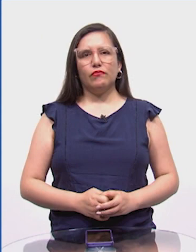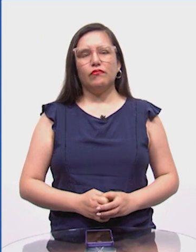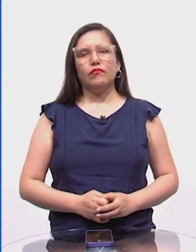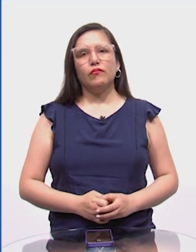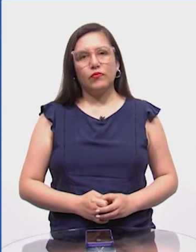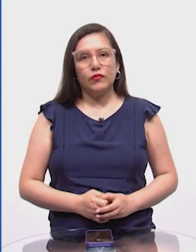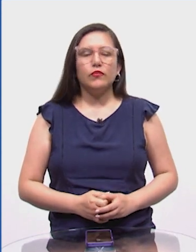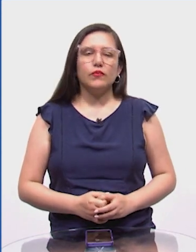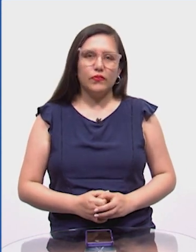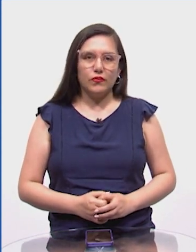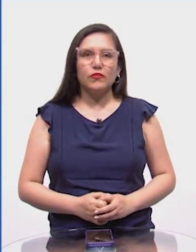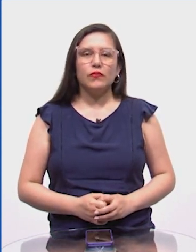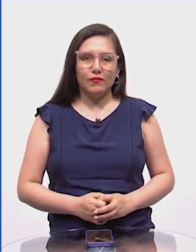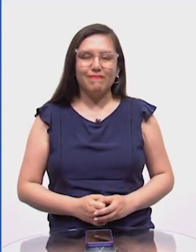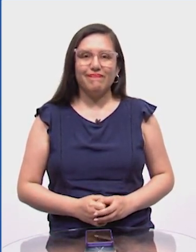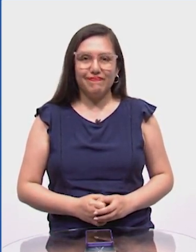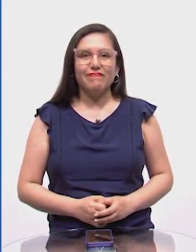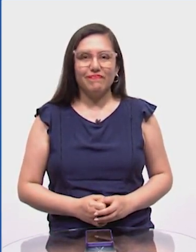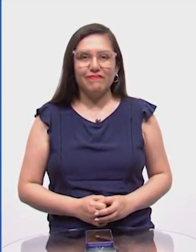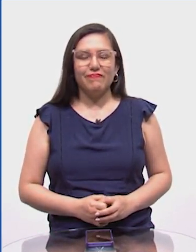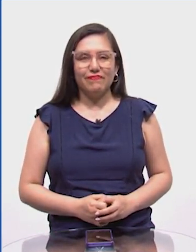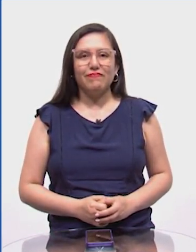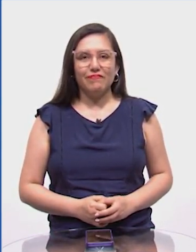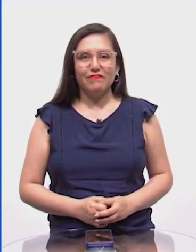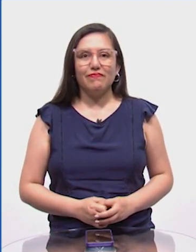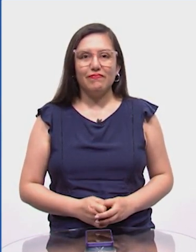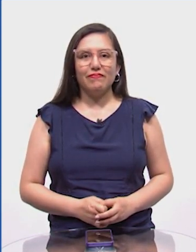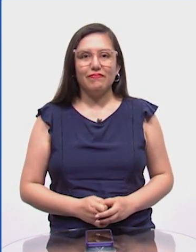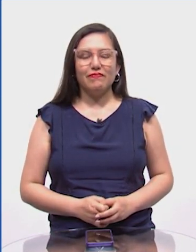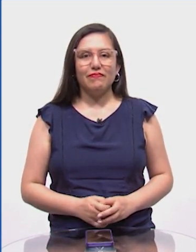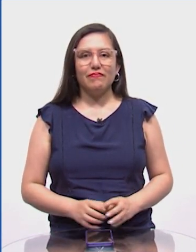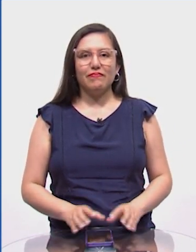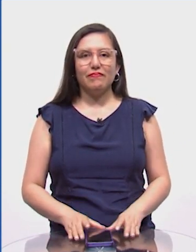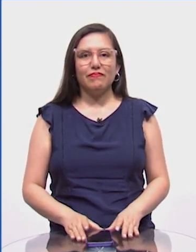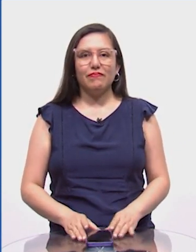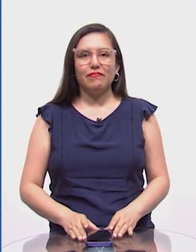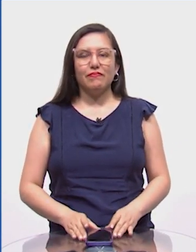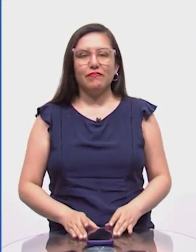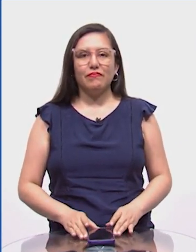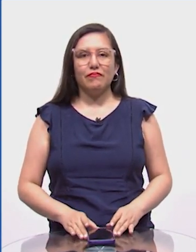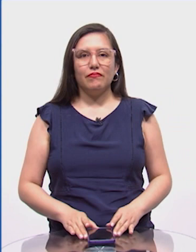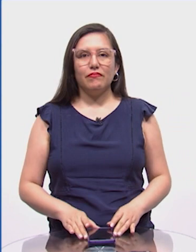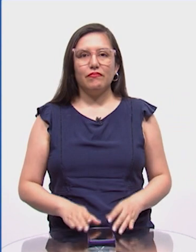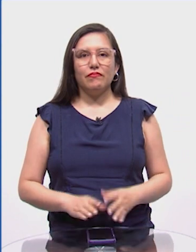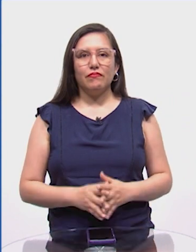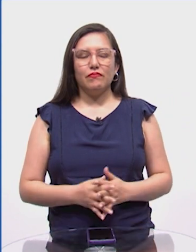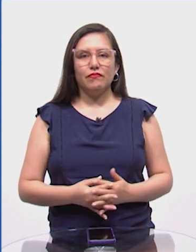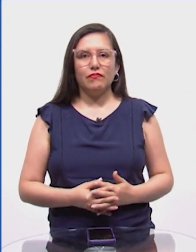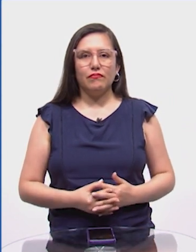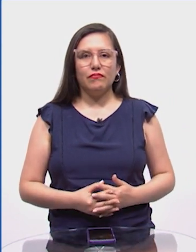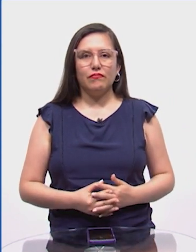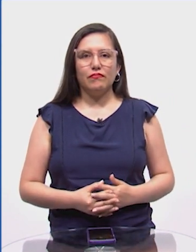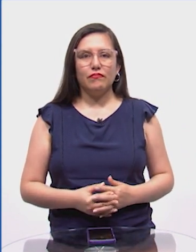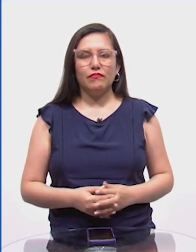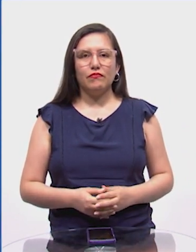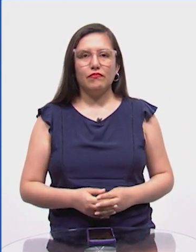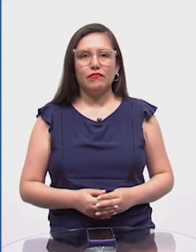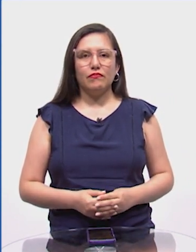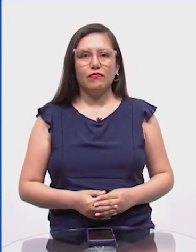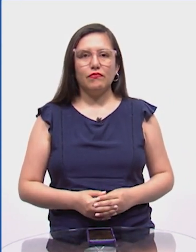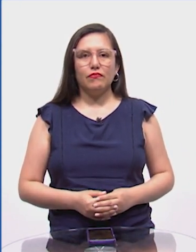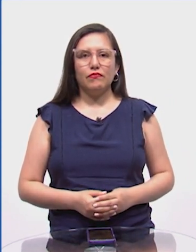alimentos, porque hay que priorizar el ingreso que queda. Y afecta calzado, afecta